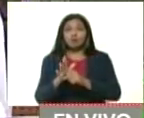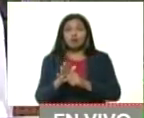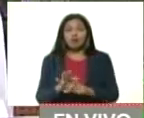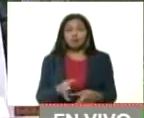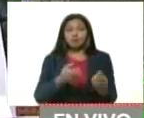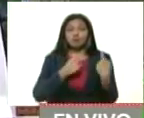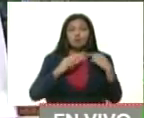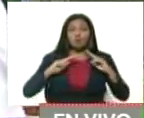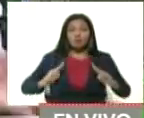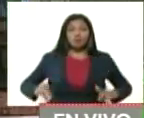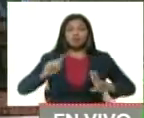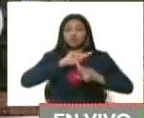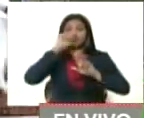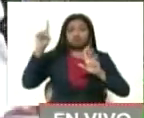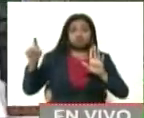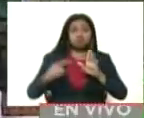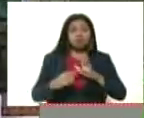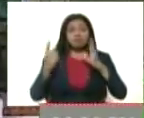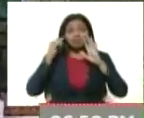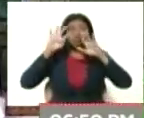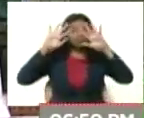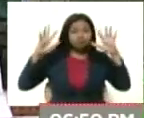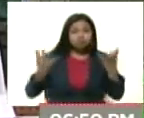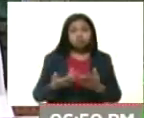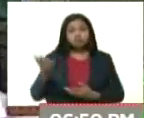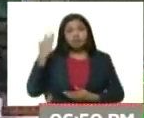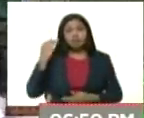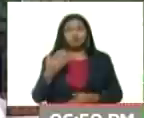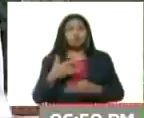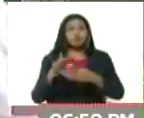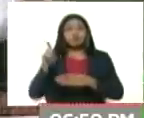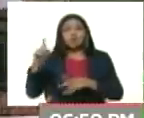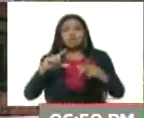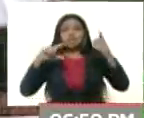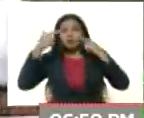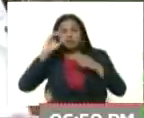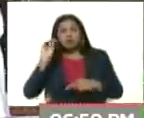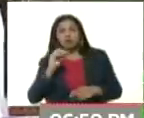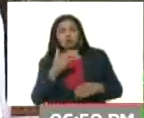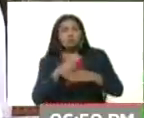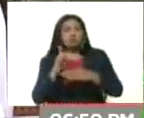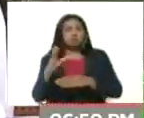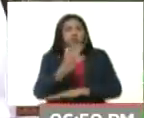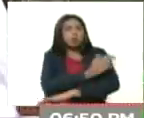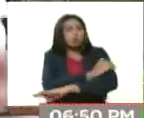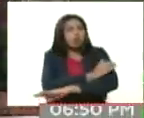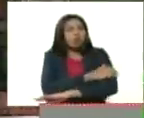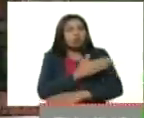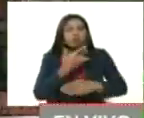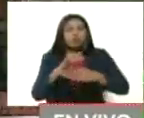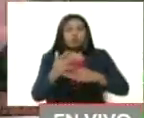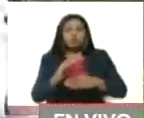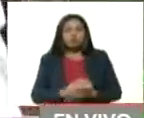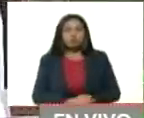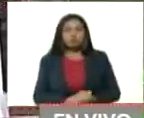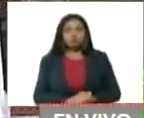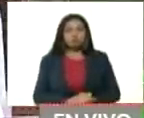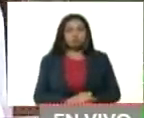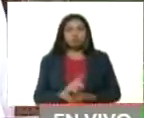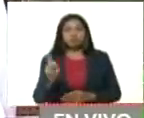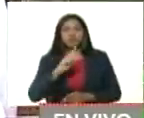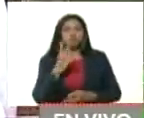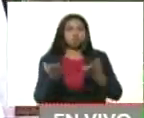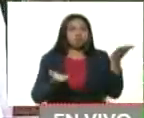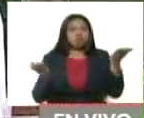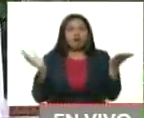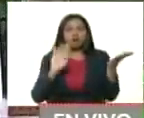a la humanidad entera. Y en Venezuela, no importa si usted es chavista, señora, no importa si usted es opositor, señor, o si no comulga con ninguna